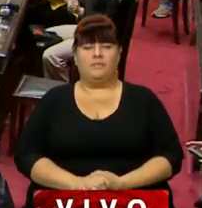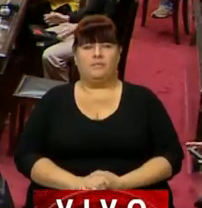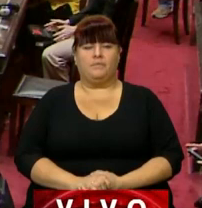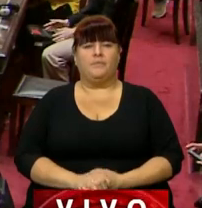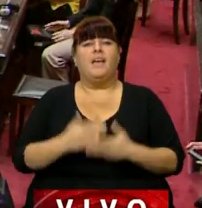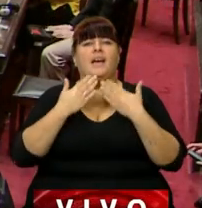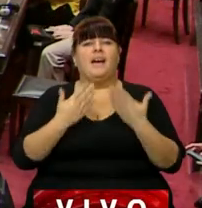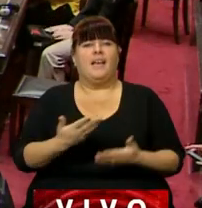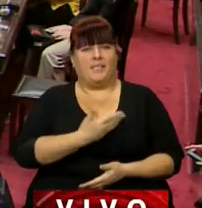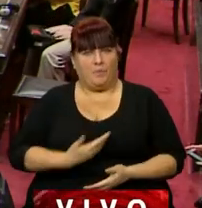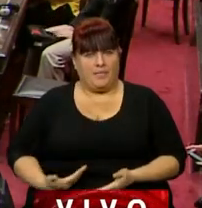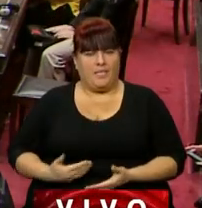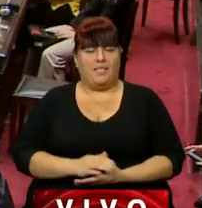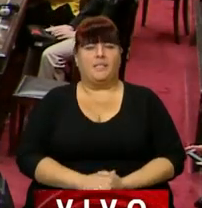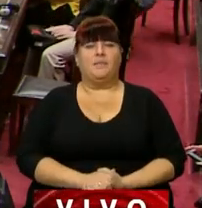Gracias, presidente.